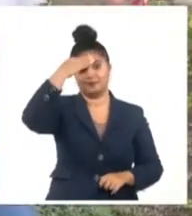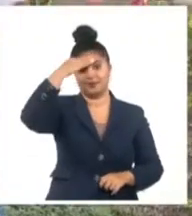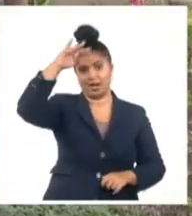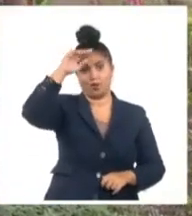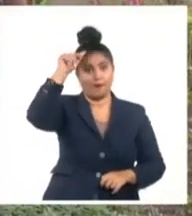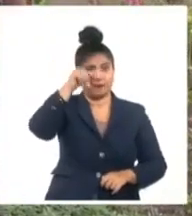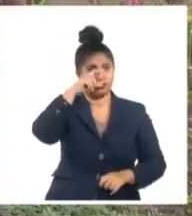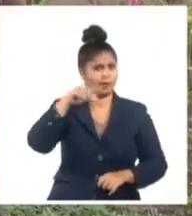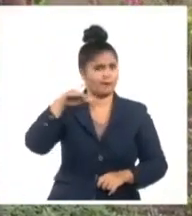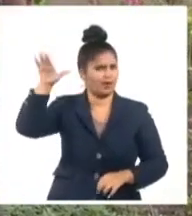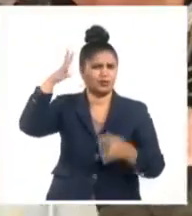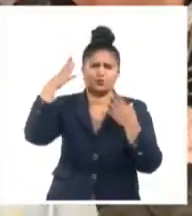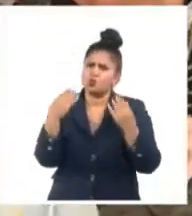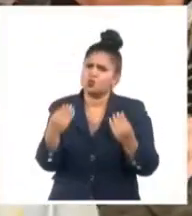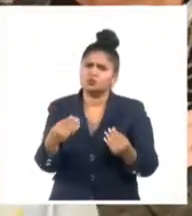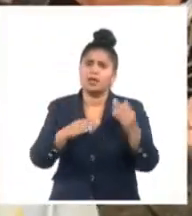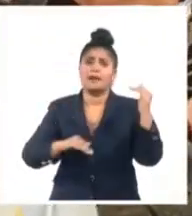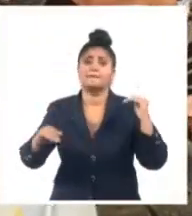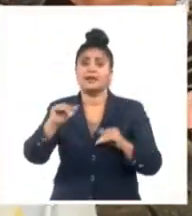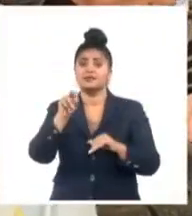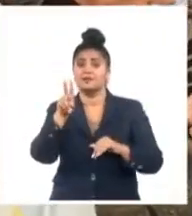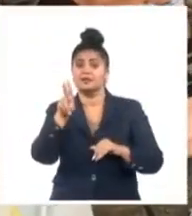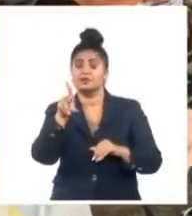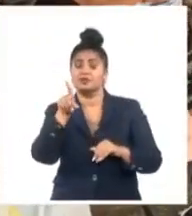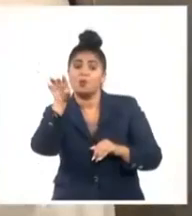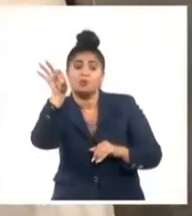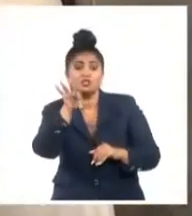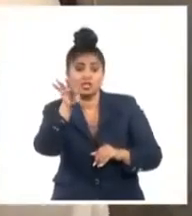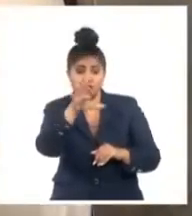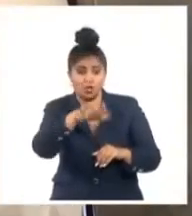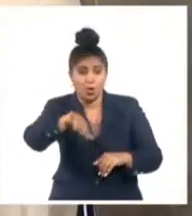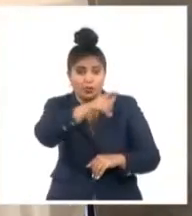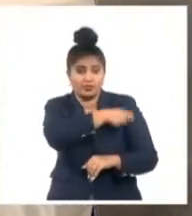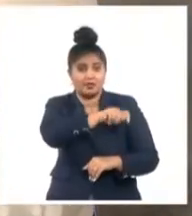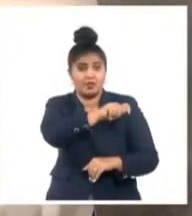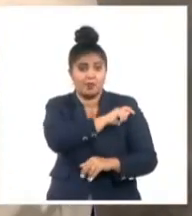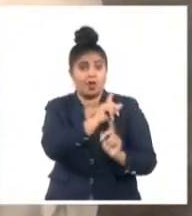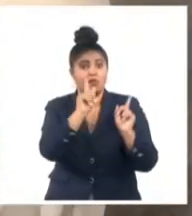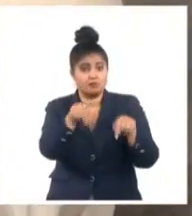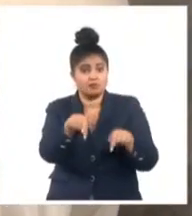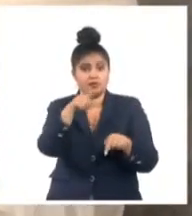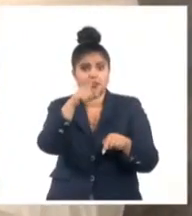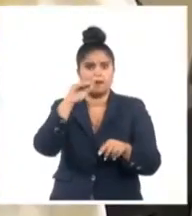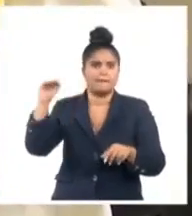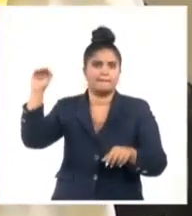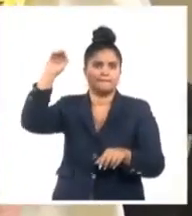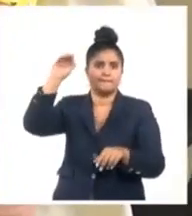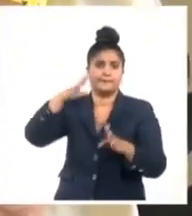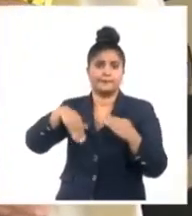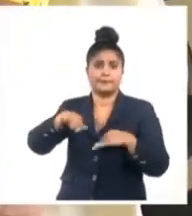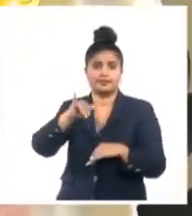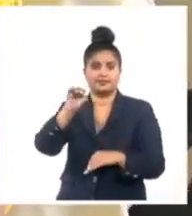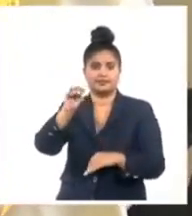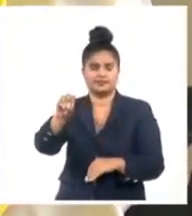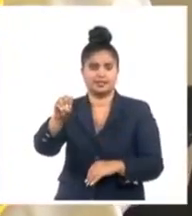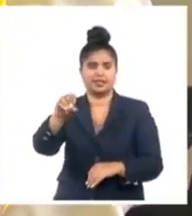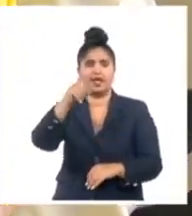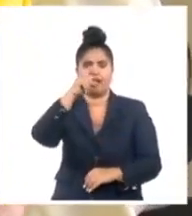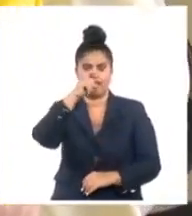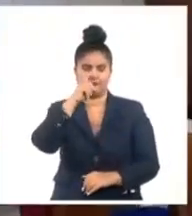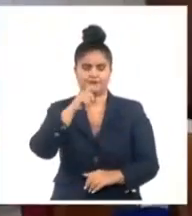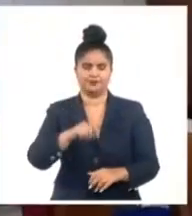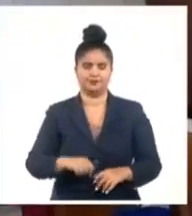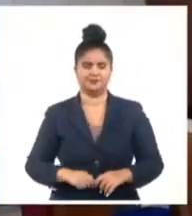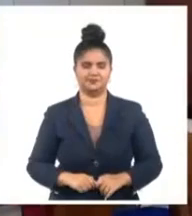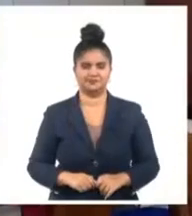de la región. Con más del 21% de la población mayor de 60 años, Cienfuegos es el sexto territorio del país más